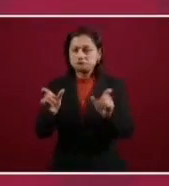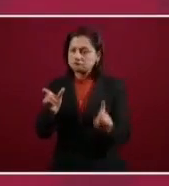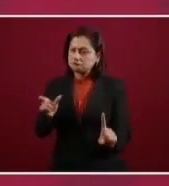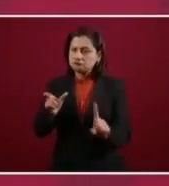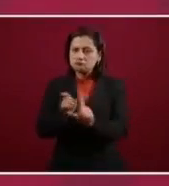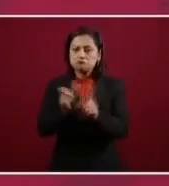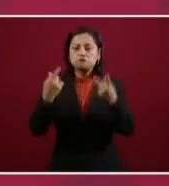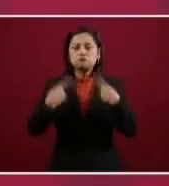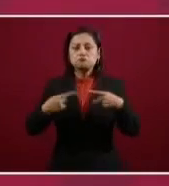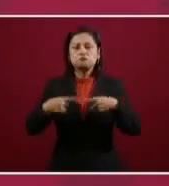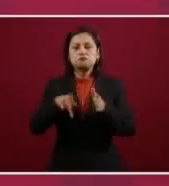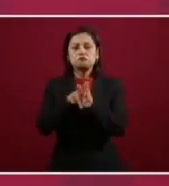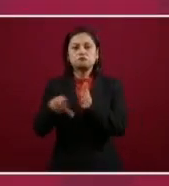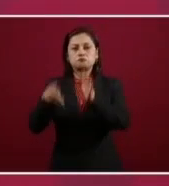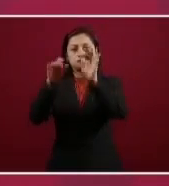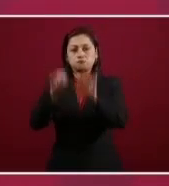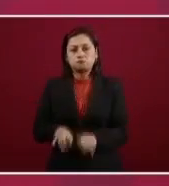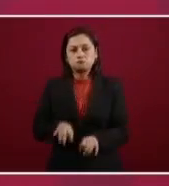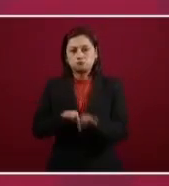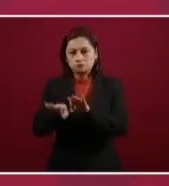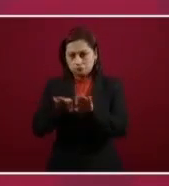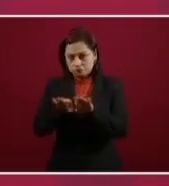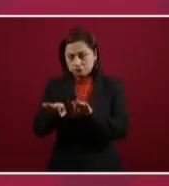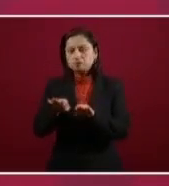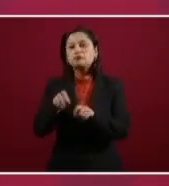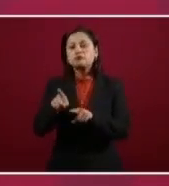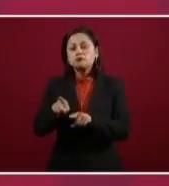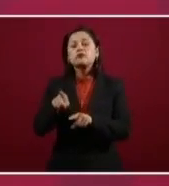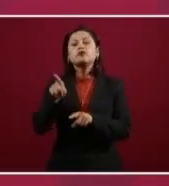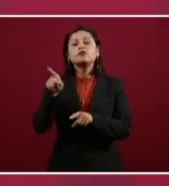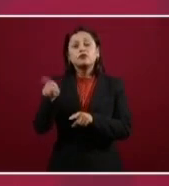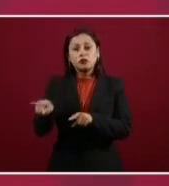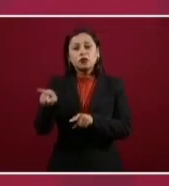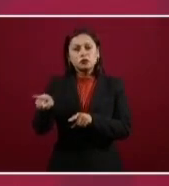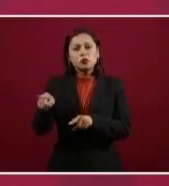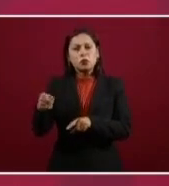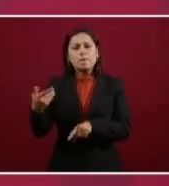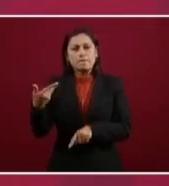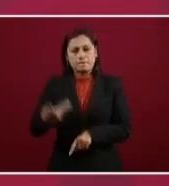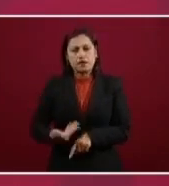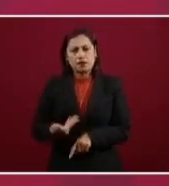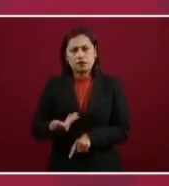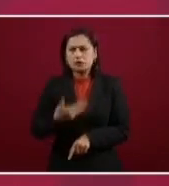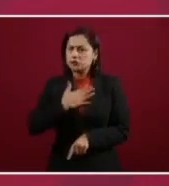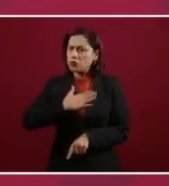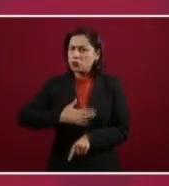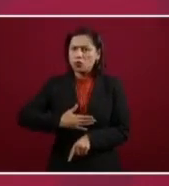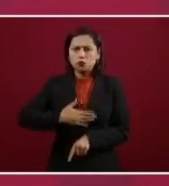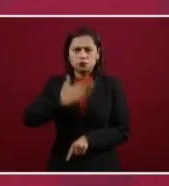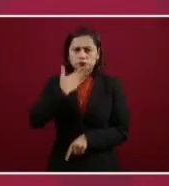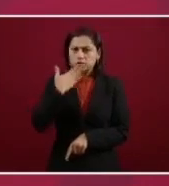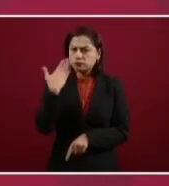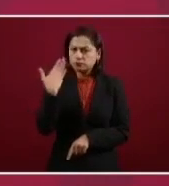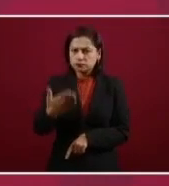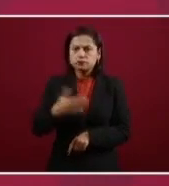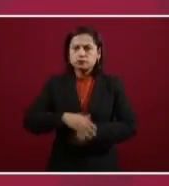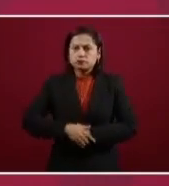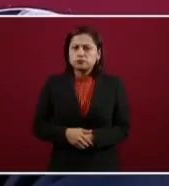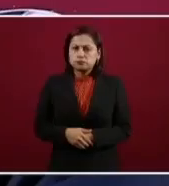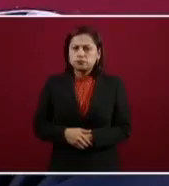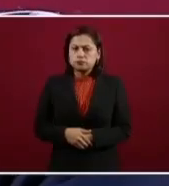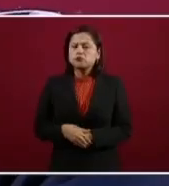lo que estás demandando con justicia el que no se cierren los